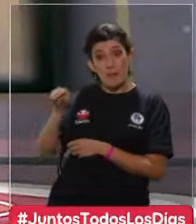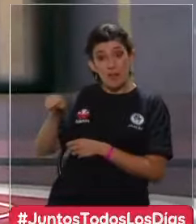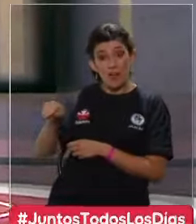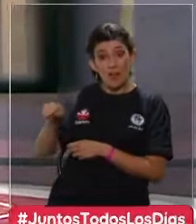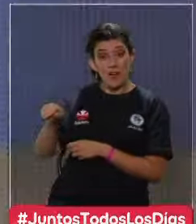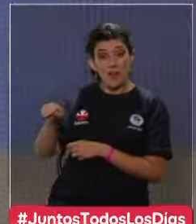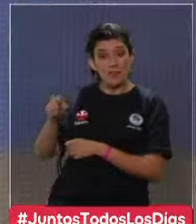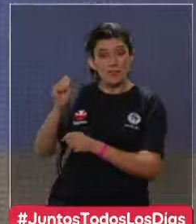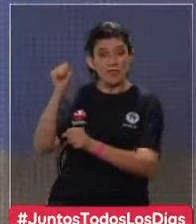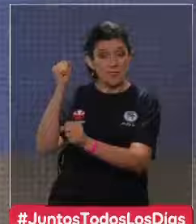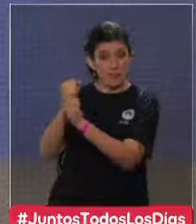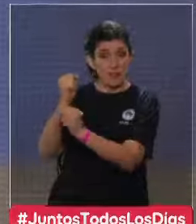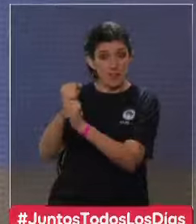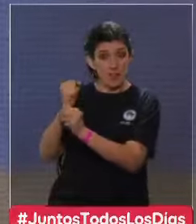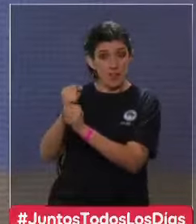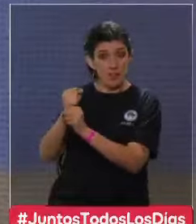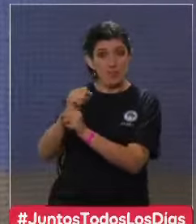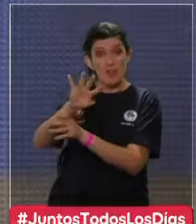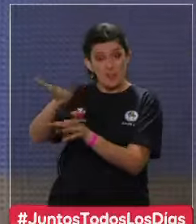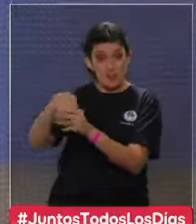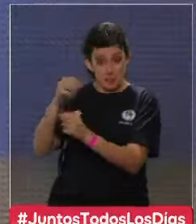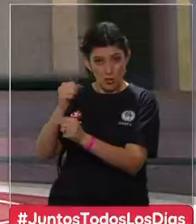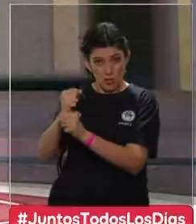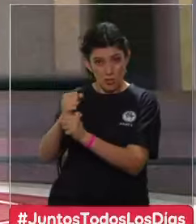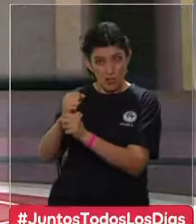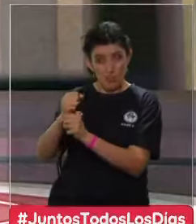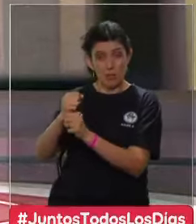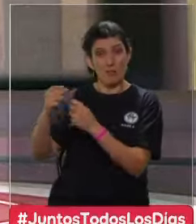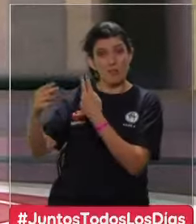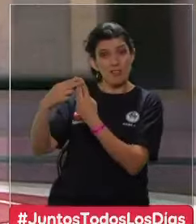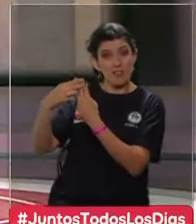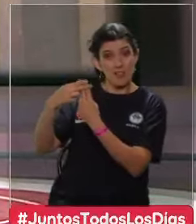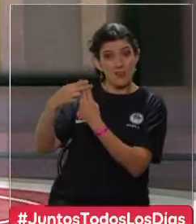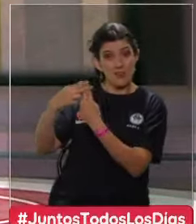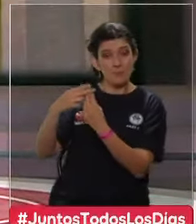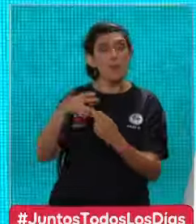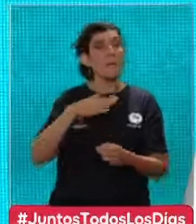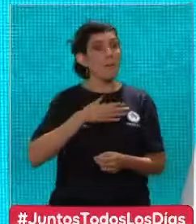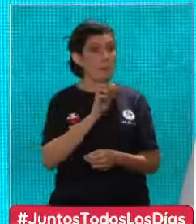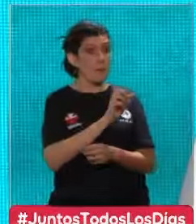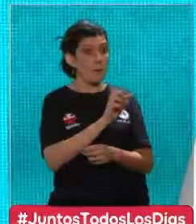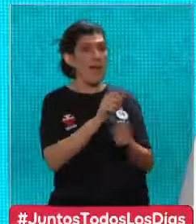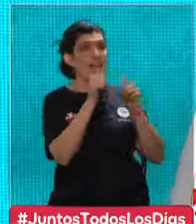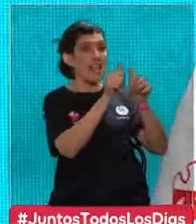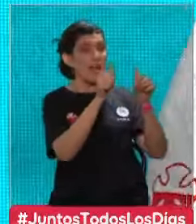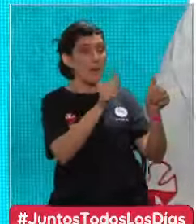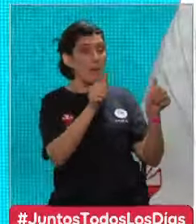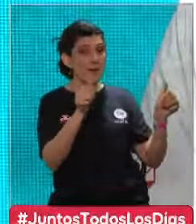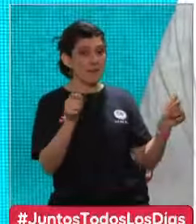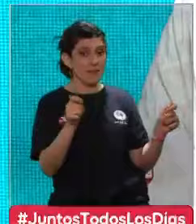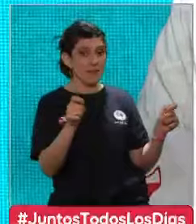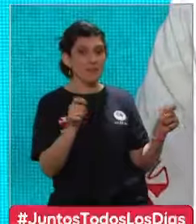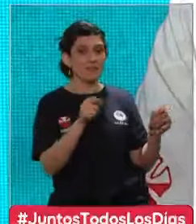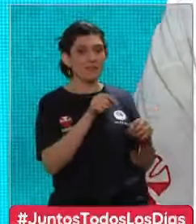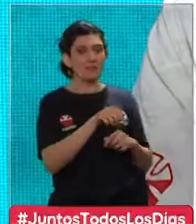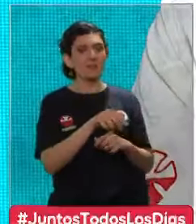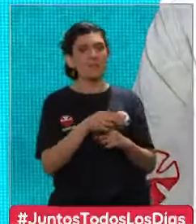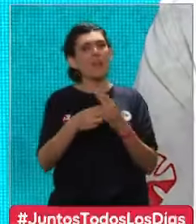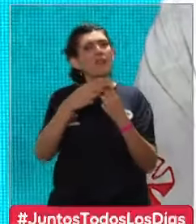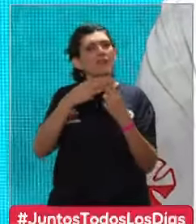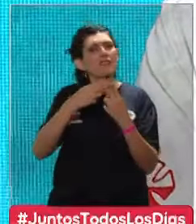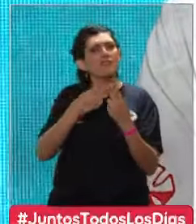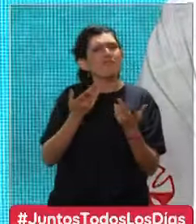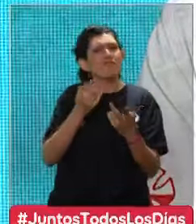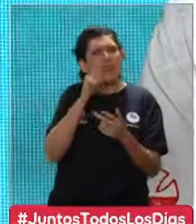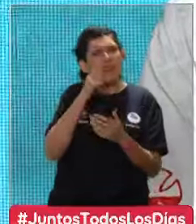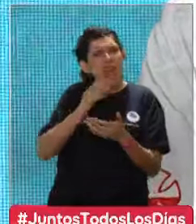de así trabajadora, ya, de Teletón. Y mi papá era de campaña. O sea, la Teletón está desde el